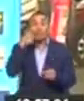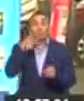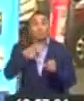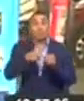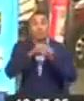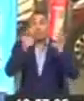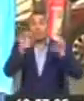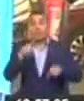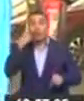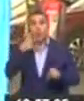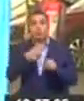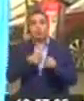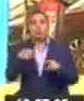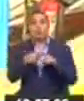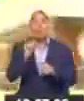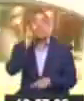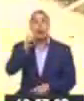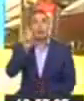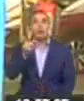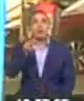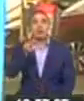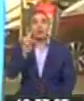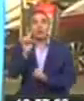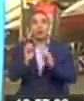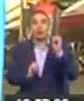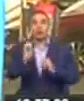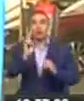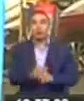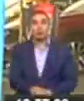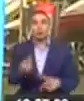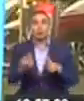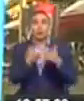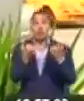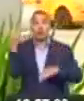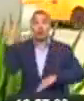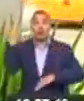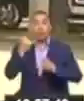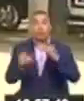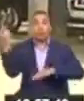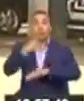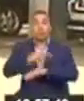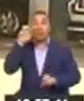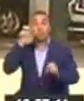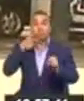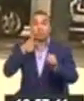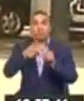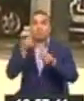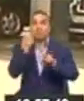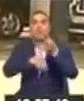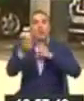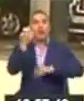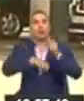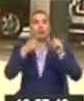servicio se implementarán desde mañana jueves 3 de octubre. Es decir, hoy es el último día que las gasolineras expenderán